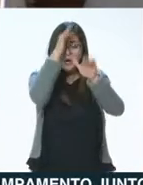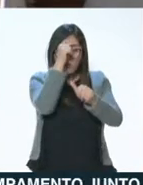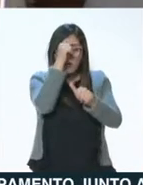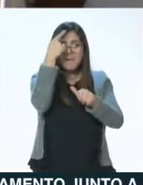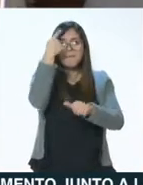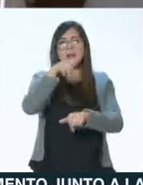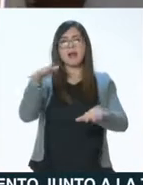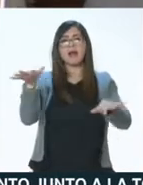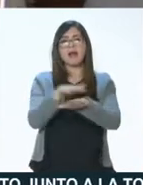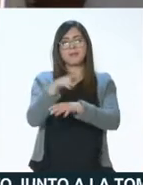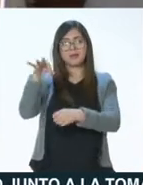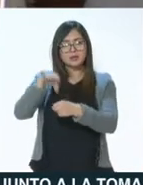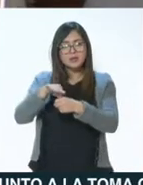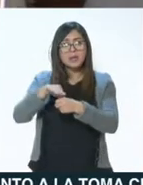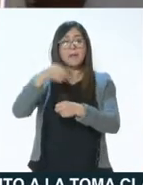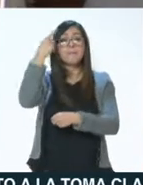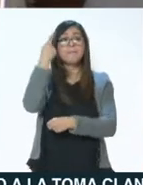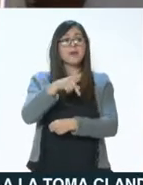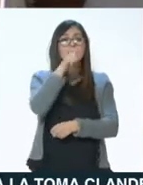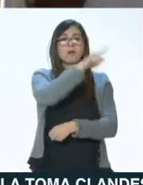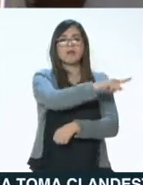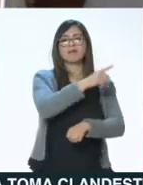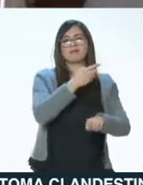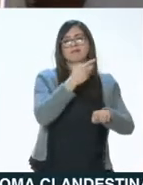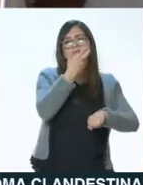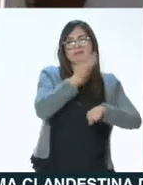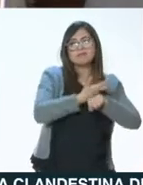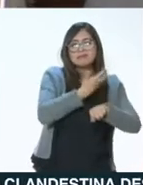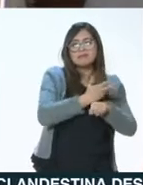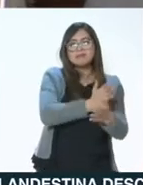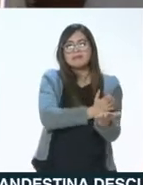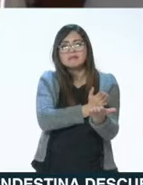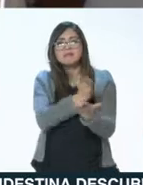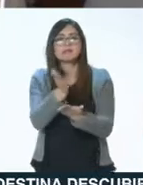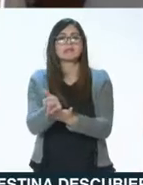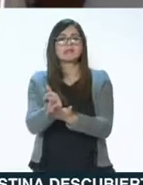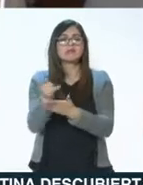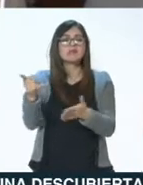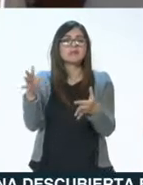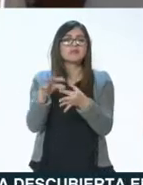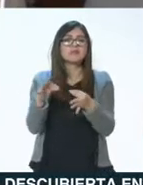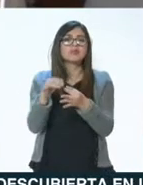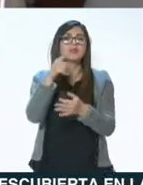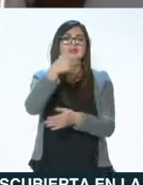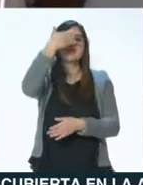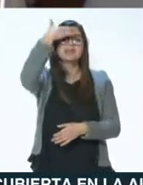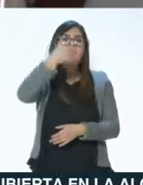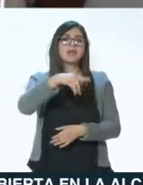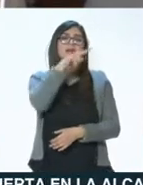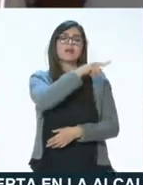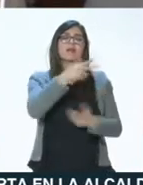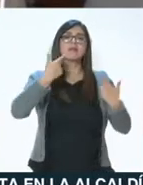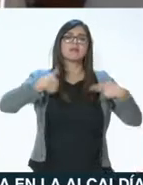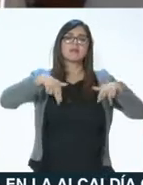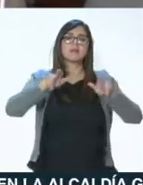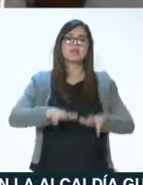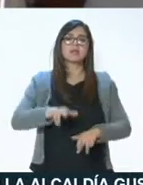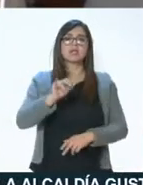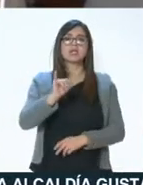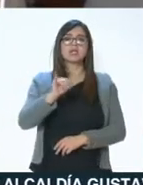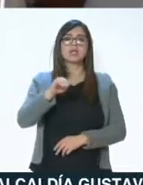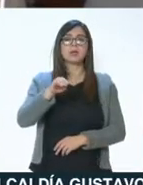de Estados Unidos mancha el asunto, deslegitima, porque evidentemente es el símbolo del imperialismo, sabemos